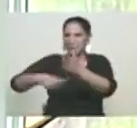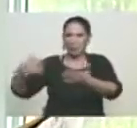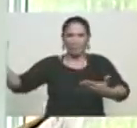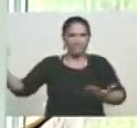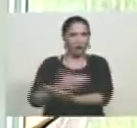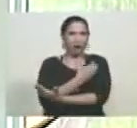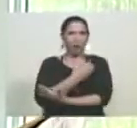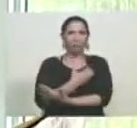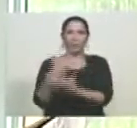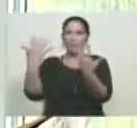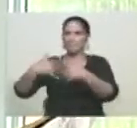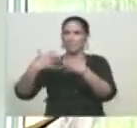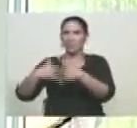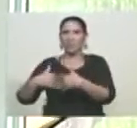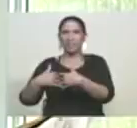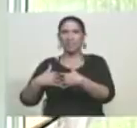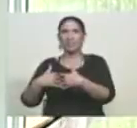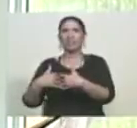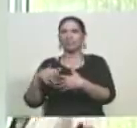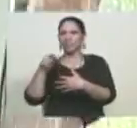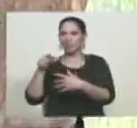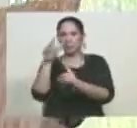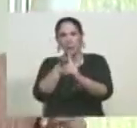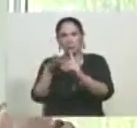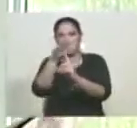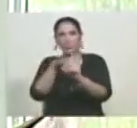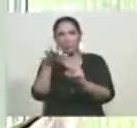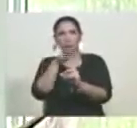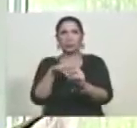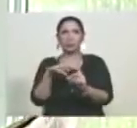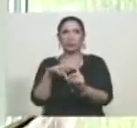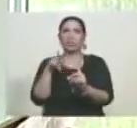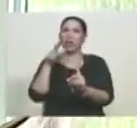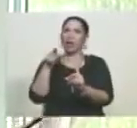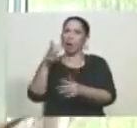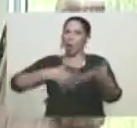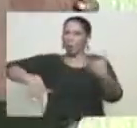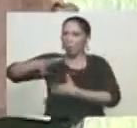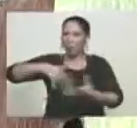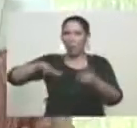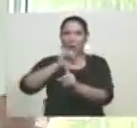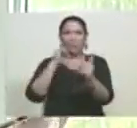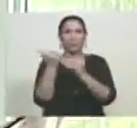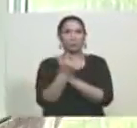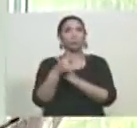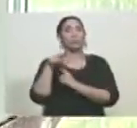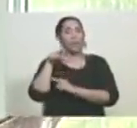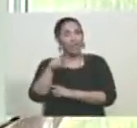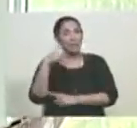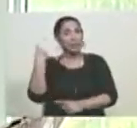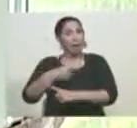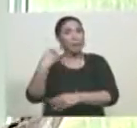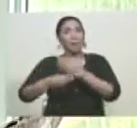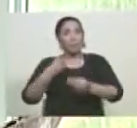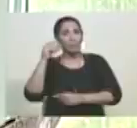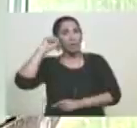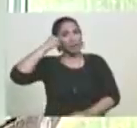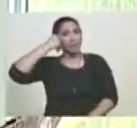corporaciones que llegan y tienen sus influencias para llegar y hacer esos desastres ambientales. Vaya ahí una reflexión, mi comandante